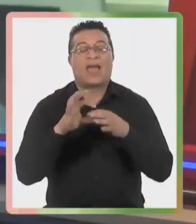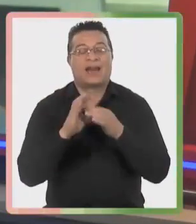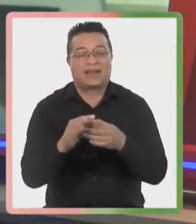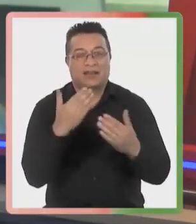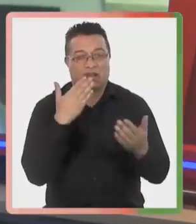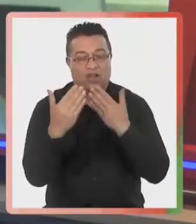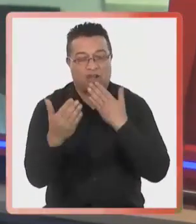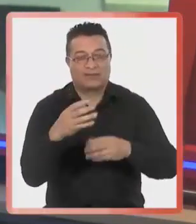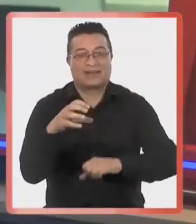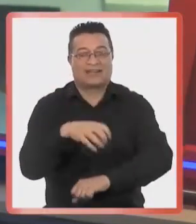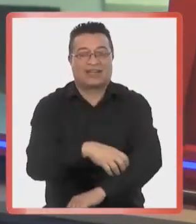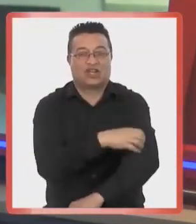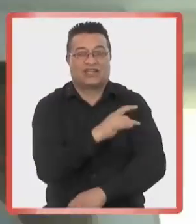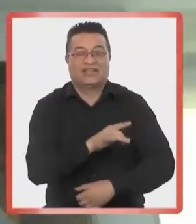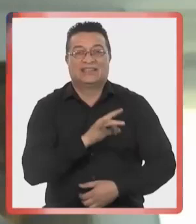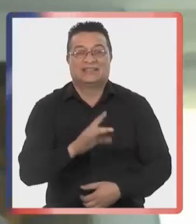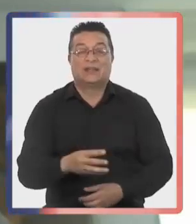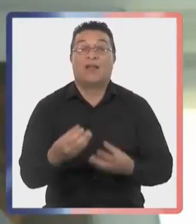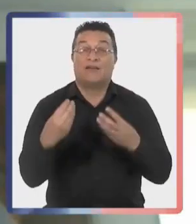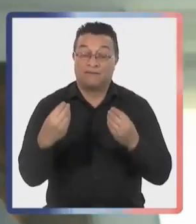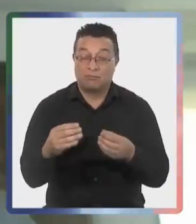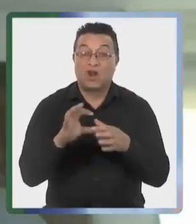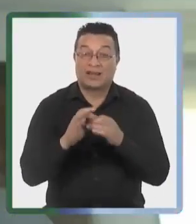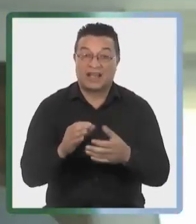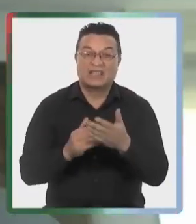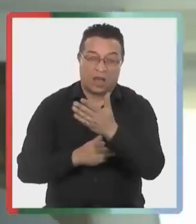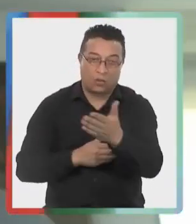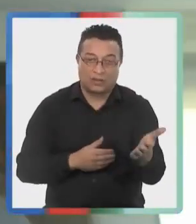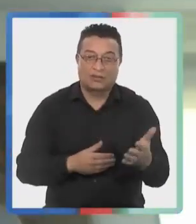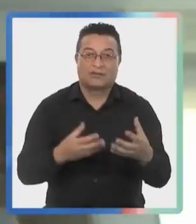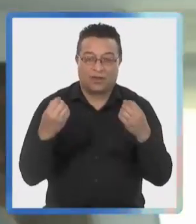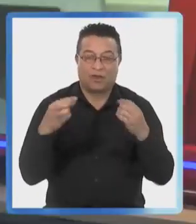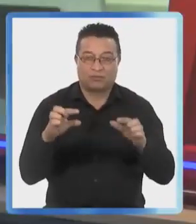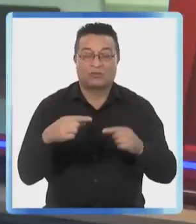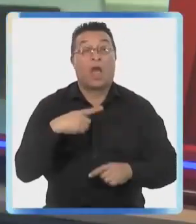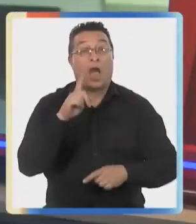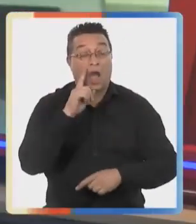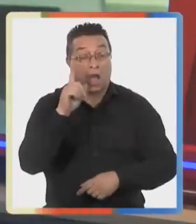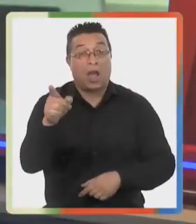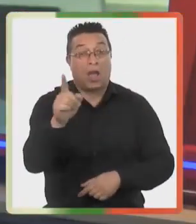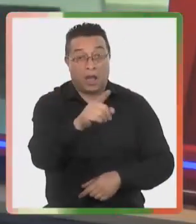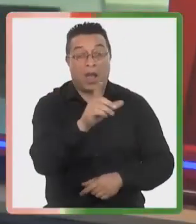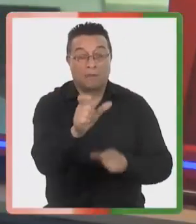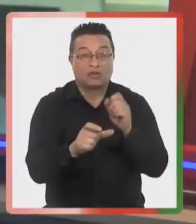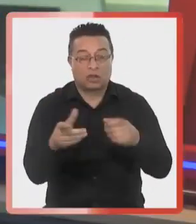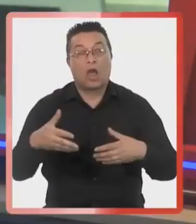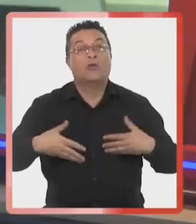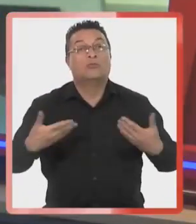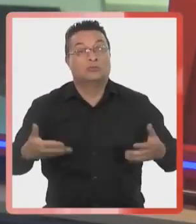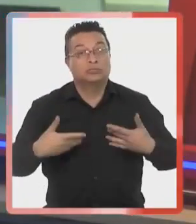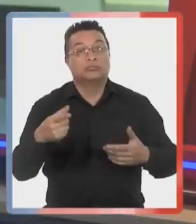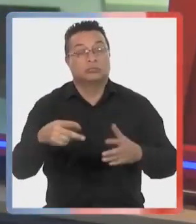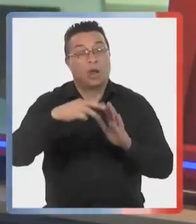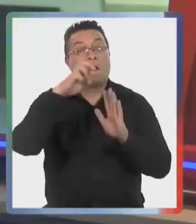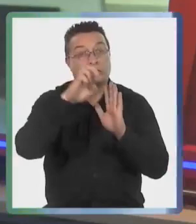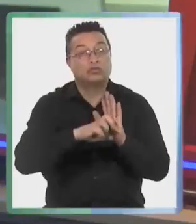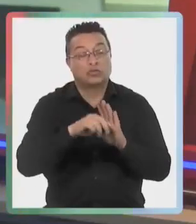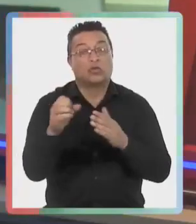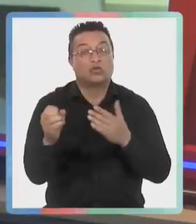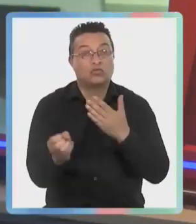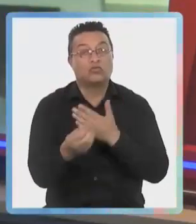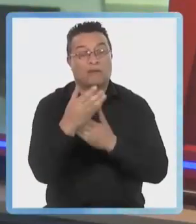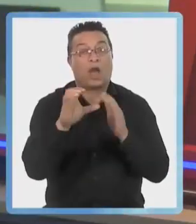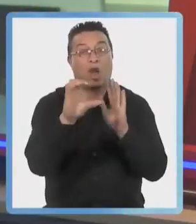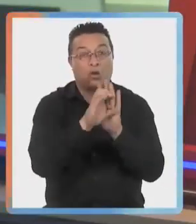por conversar con las regiones de Chile, Andrés. Bien, pues gracias a ustedes por esta oportunidad. Hay gente que está entusiasmada con este proyecto de una